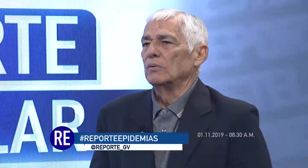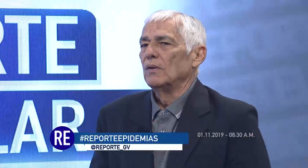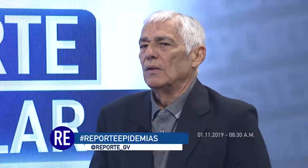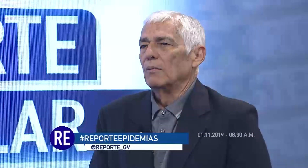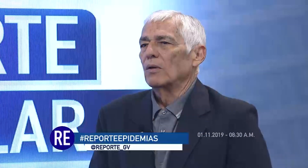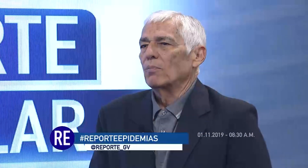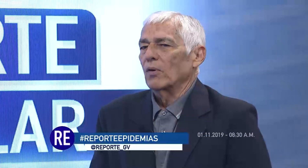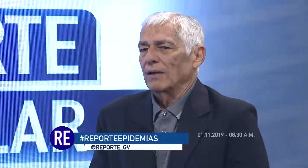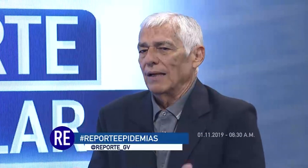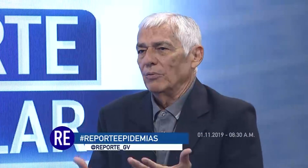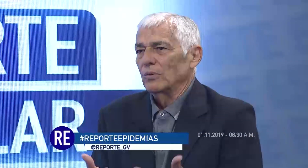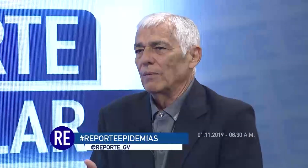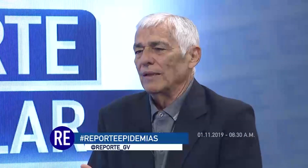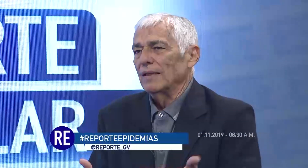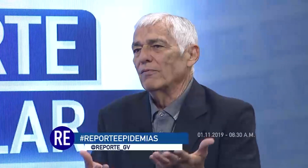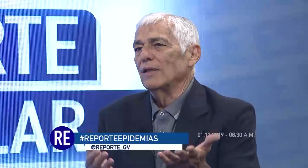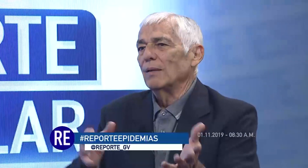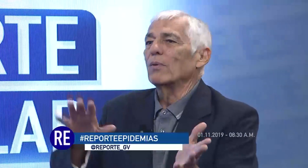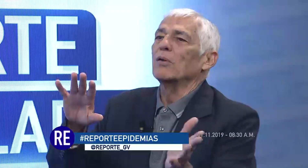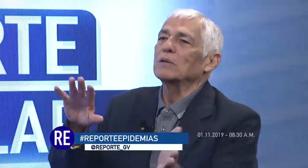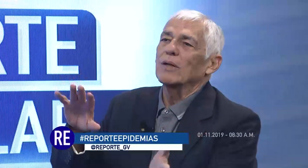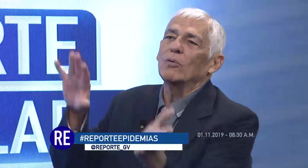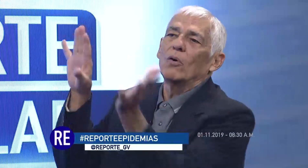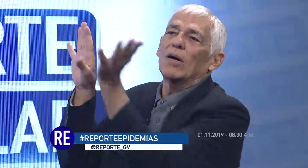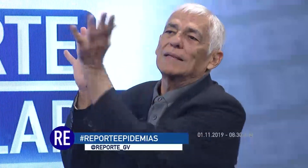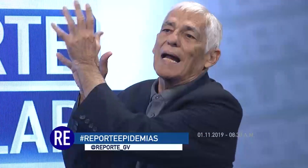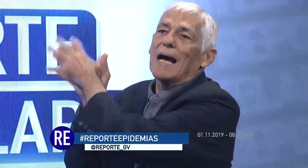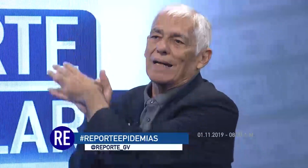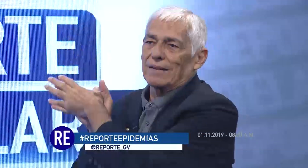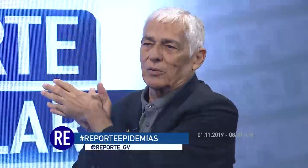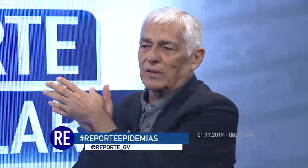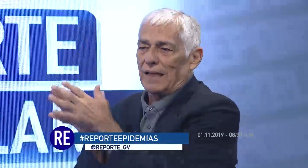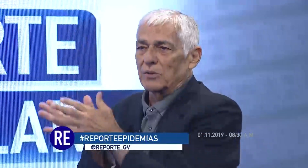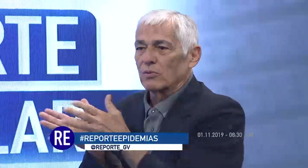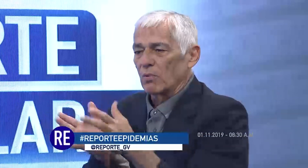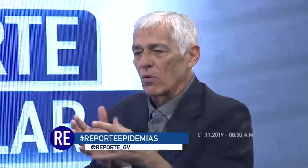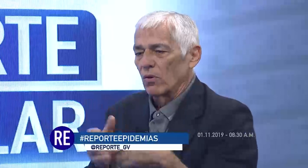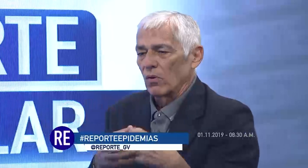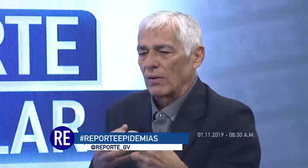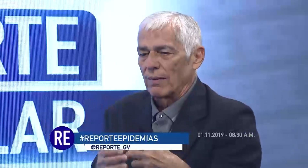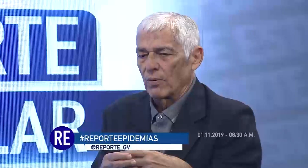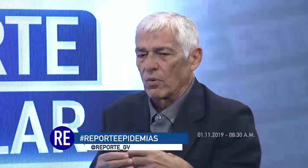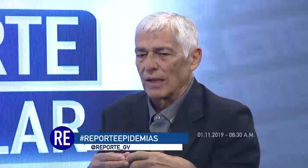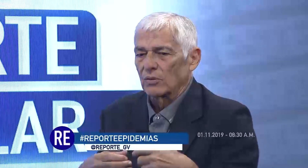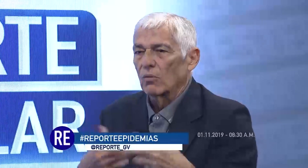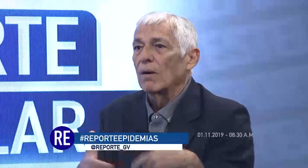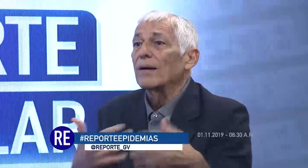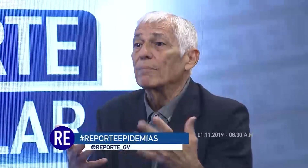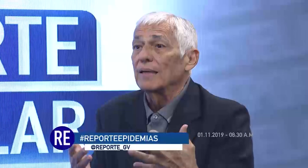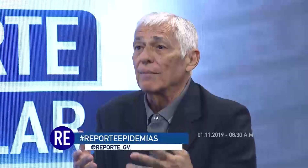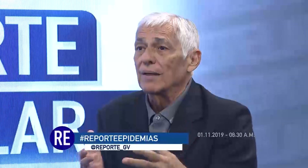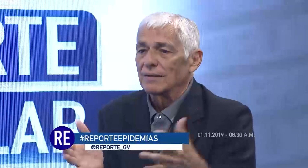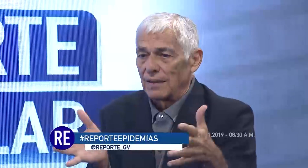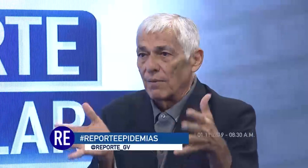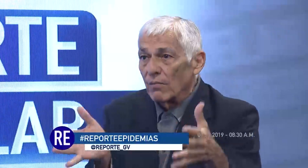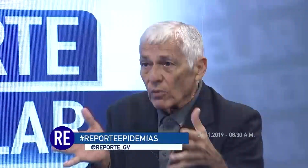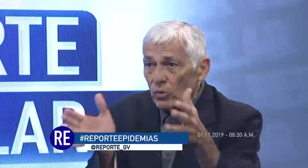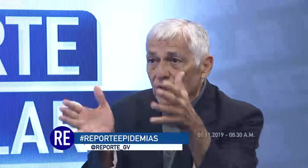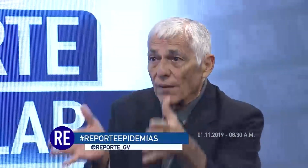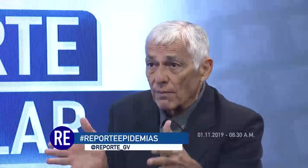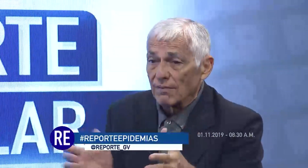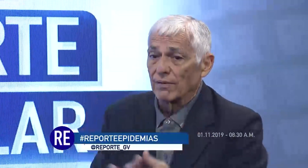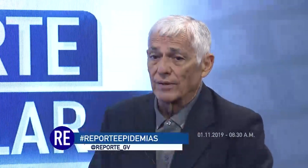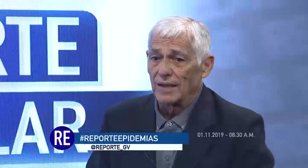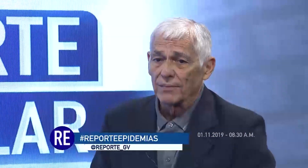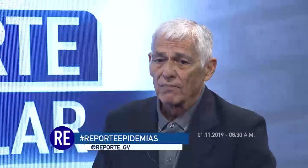niños bueno porque es justamente fue el tiempo que nos lleva a uno entonces eso un poco lo que va provocando nuevas epidemias del mismo